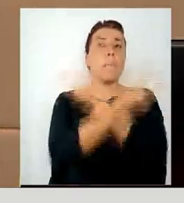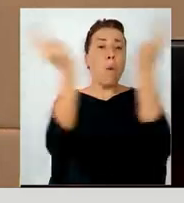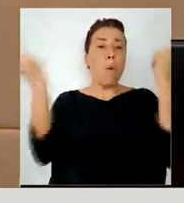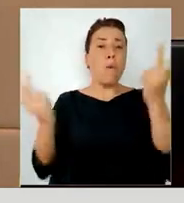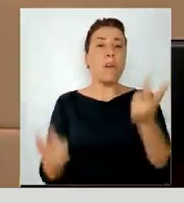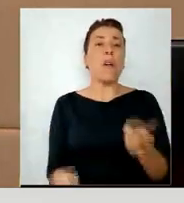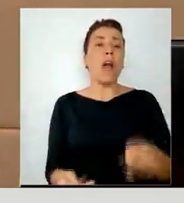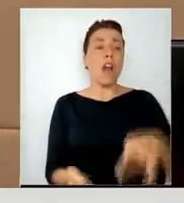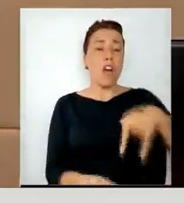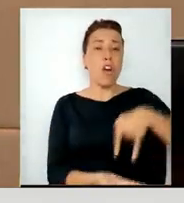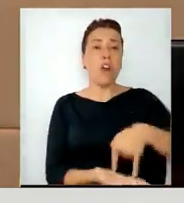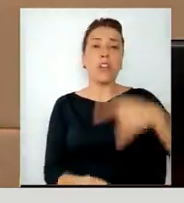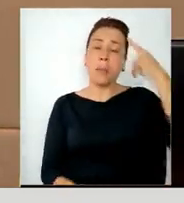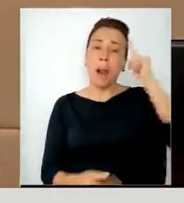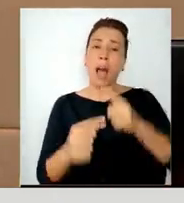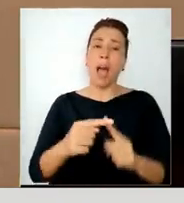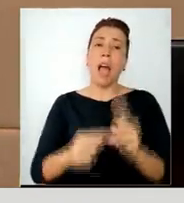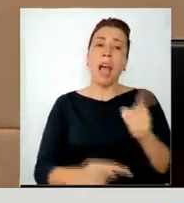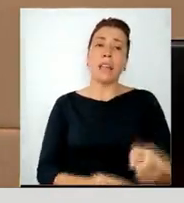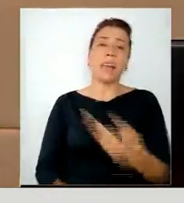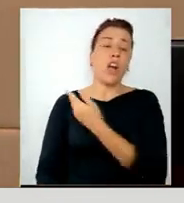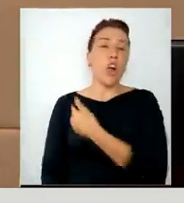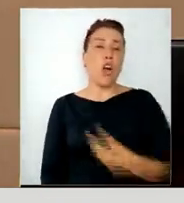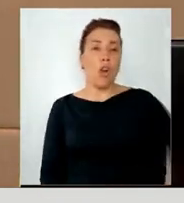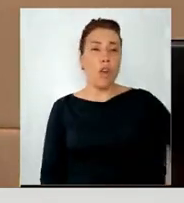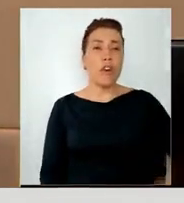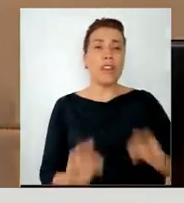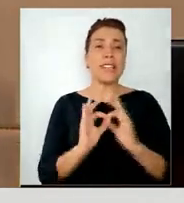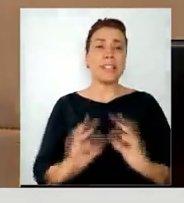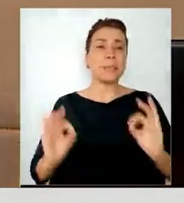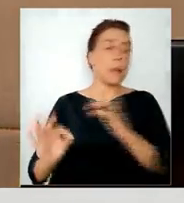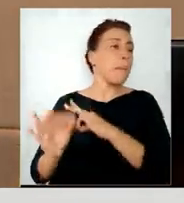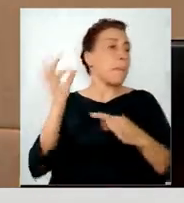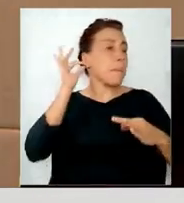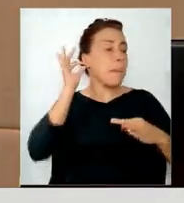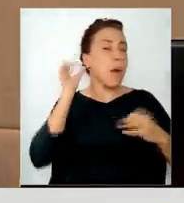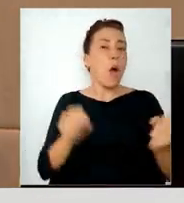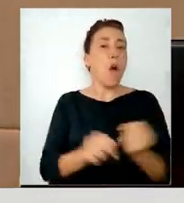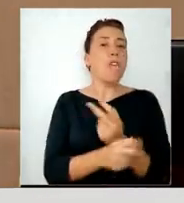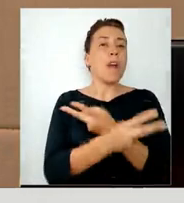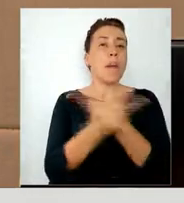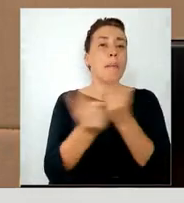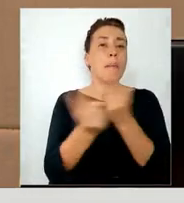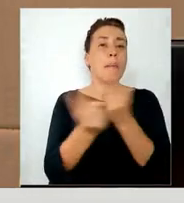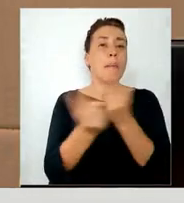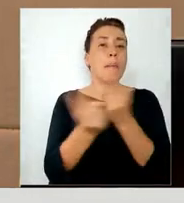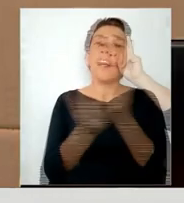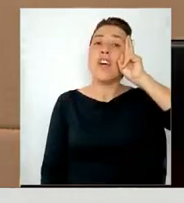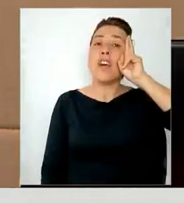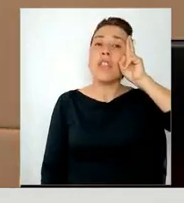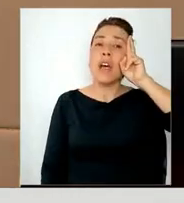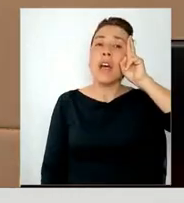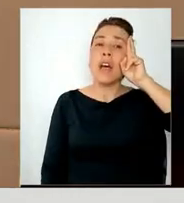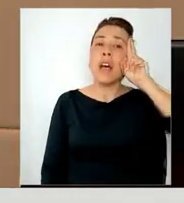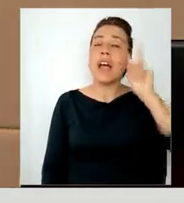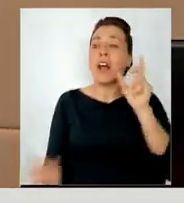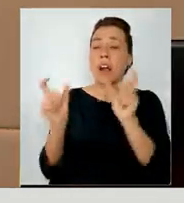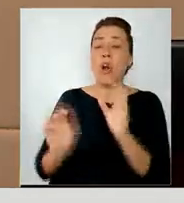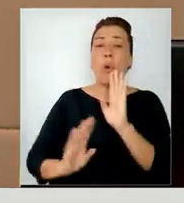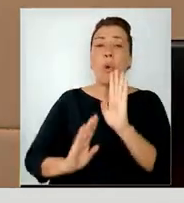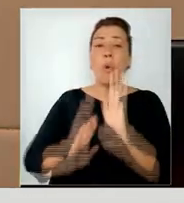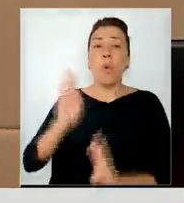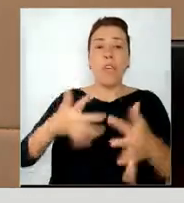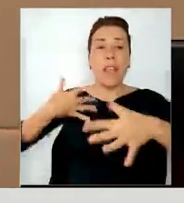para exigirle al gobierno y en particular a la ministra de Obras Públicas que se acuerde que la custodia y el cuidado de los ríos también